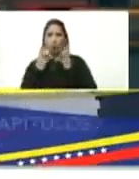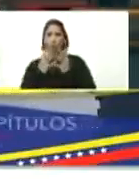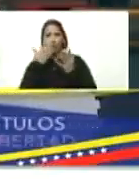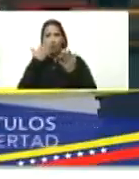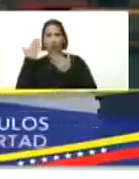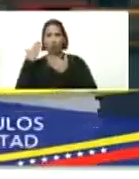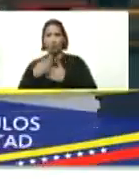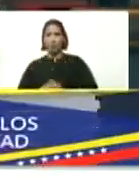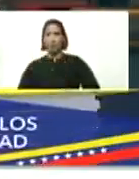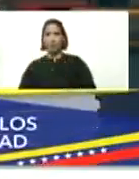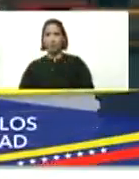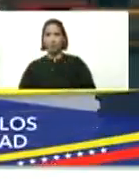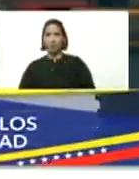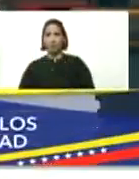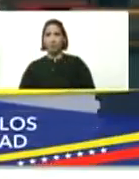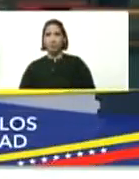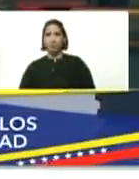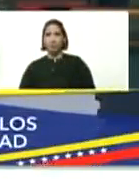el tesoro.